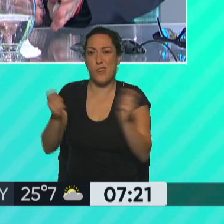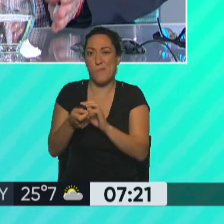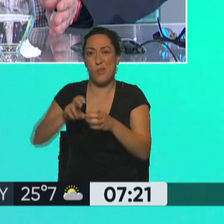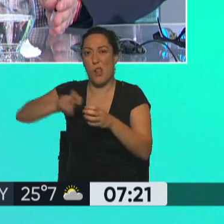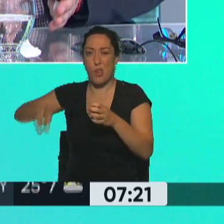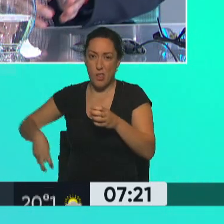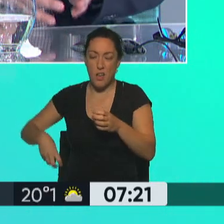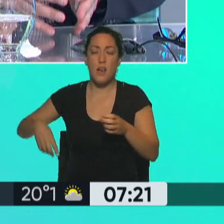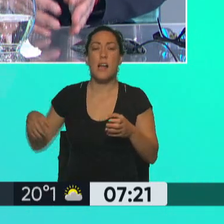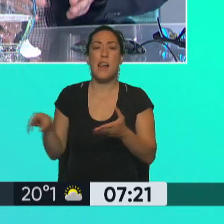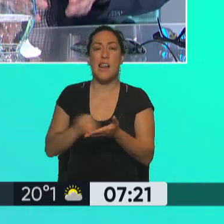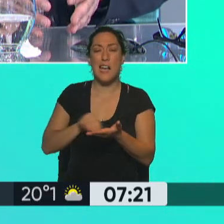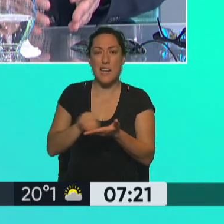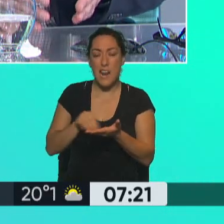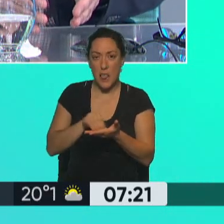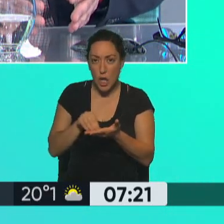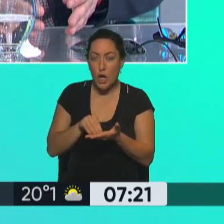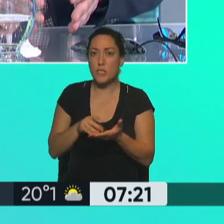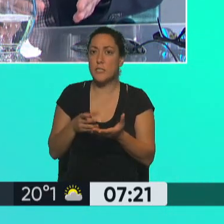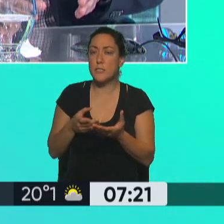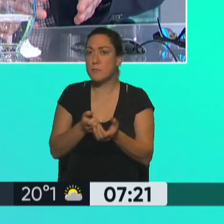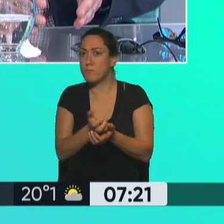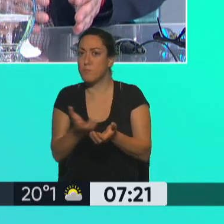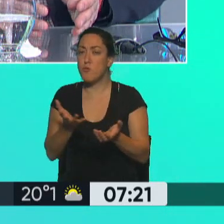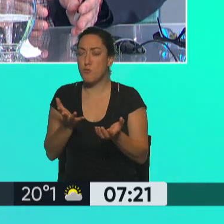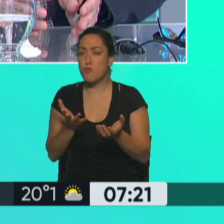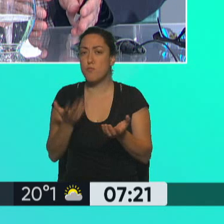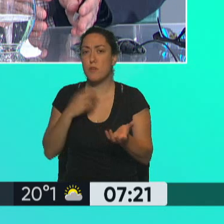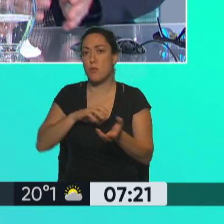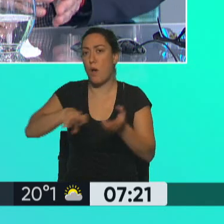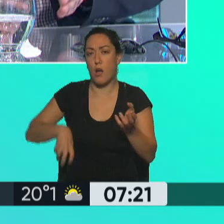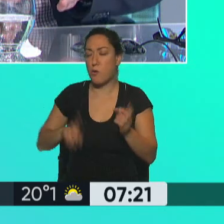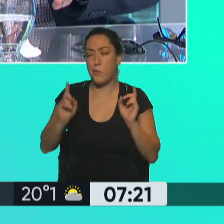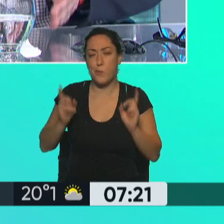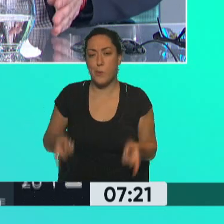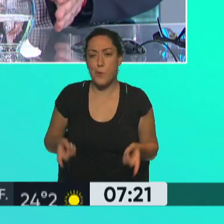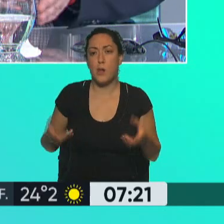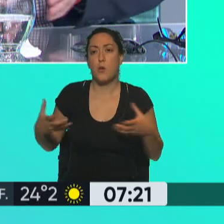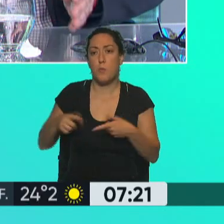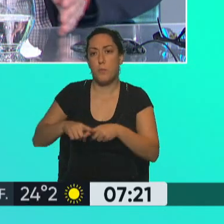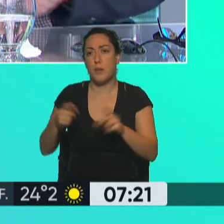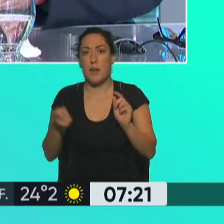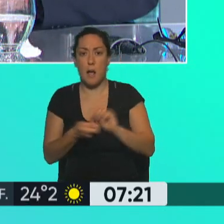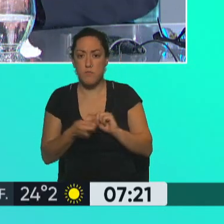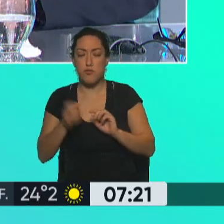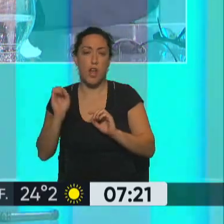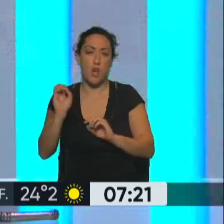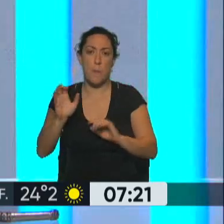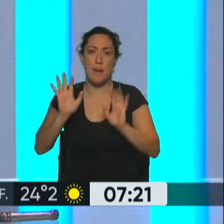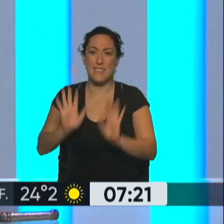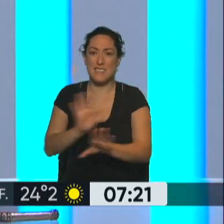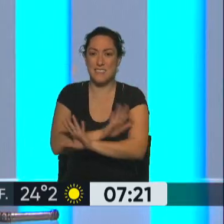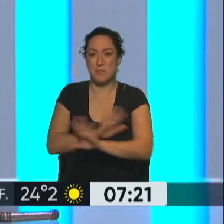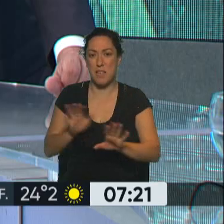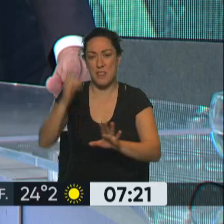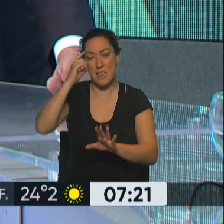número de legisladores, es una parte importante dentro del interbloque de Juntos por el Cambio, que, repetimos, dejará de existir a partir del próximo